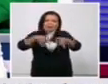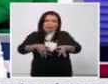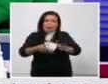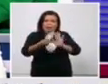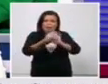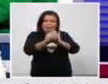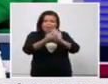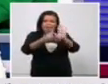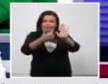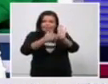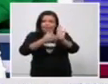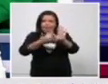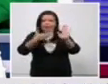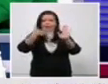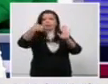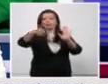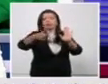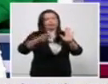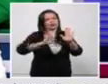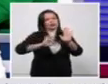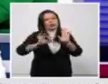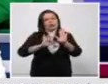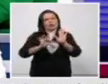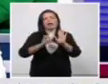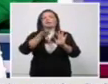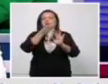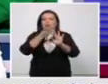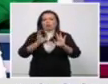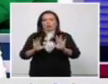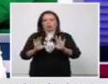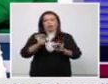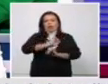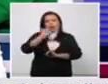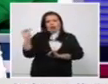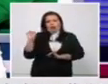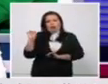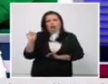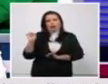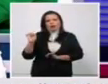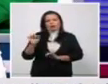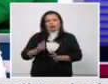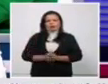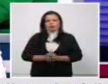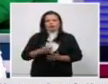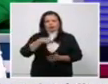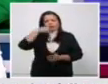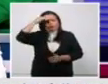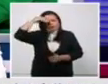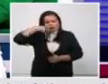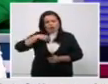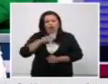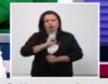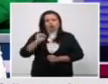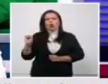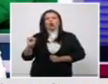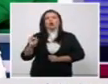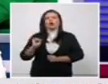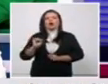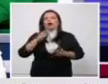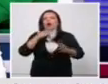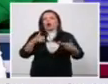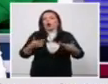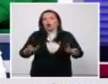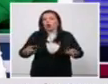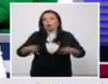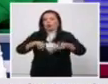avisorar. ¿Se va a lograr? Yo creo que sí, yo creo que no. Se va a lograr, si hay muchos esfuerzos, la